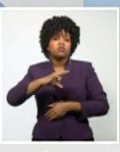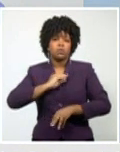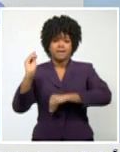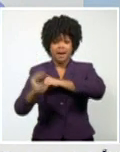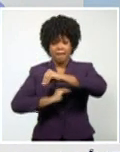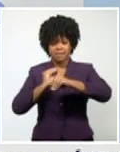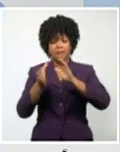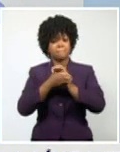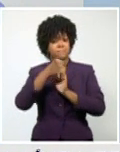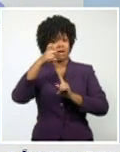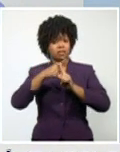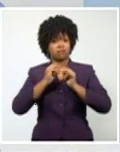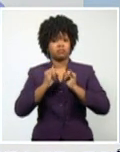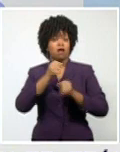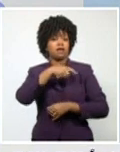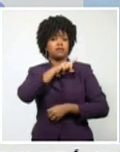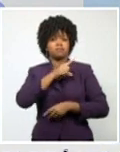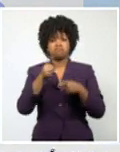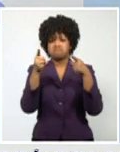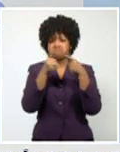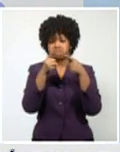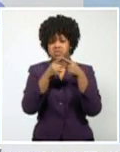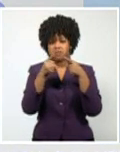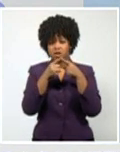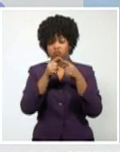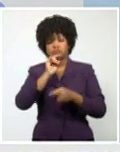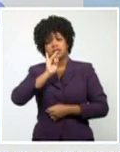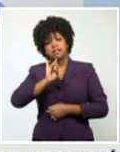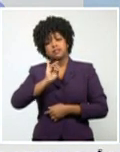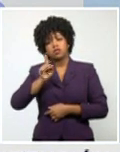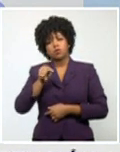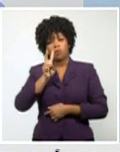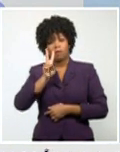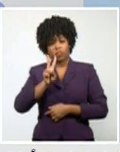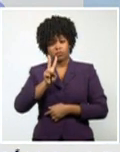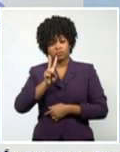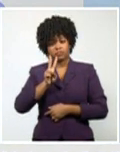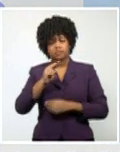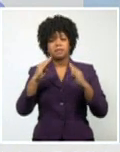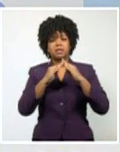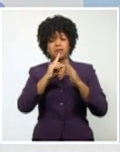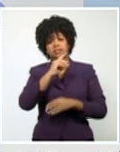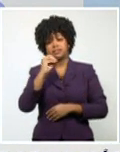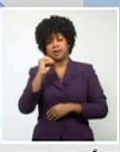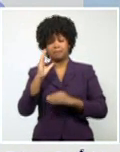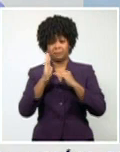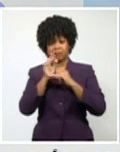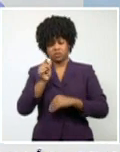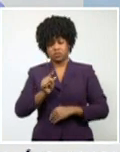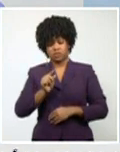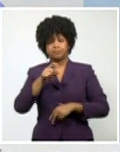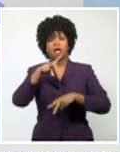ayer, ocupa el primer lugar con una tasa de 7,2 por 100.000 habitantes. Le sigue La Habana con